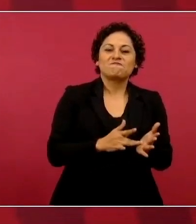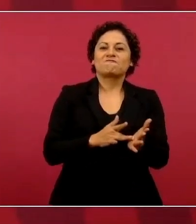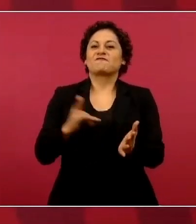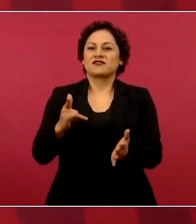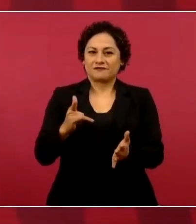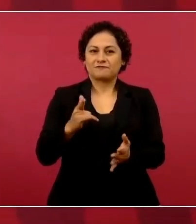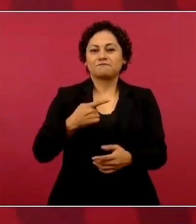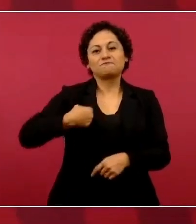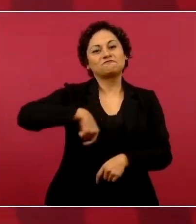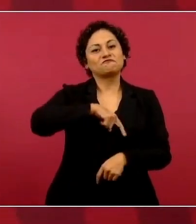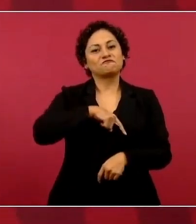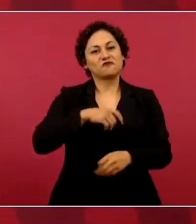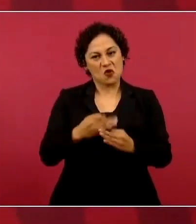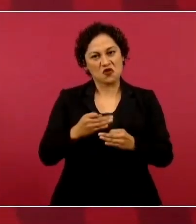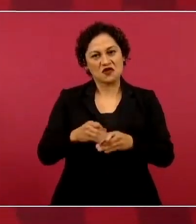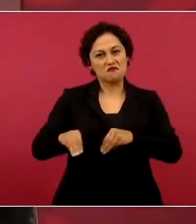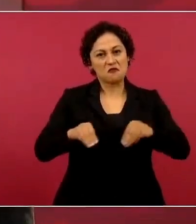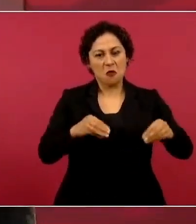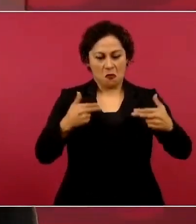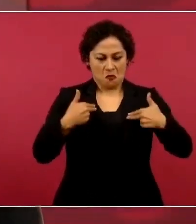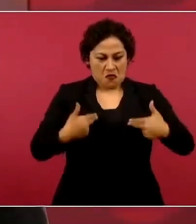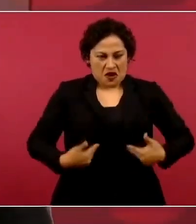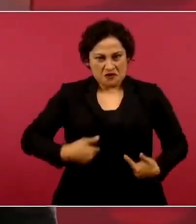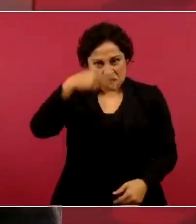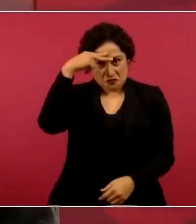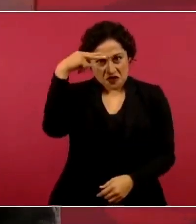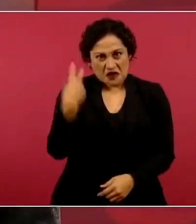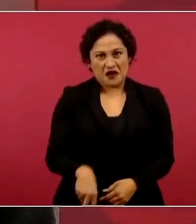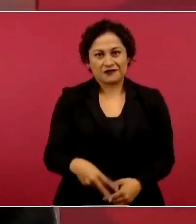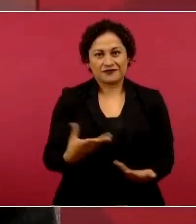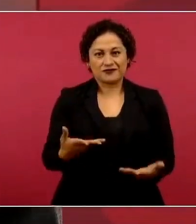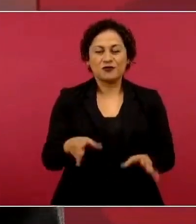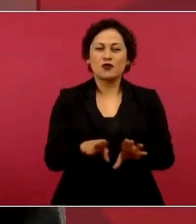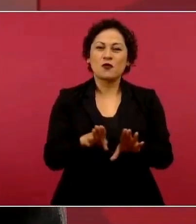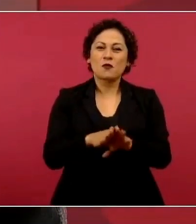Es regresar a Hidalgo,